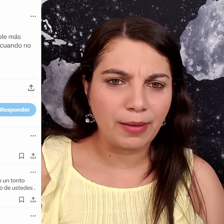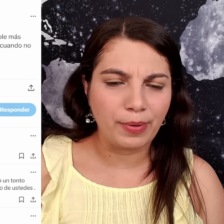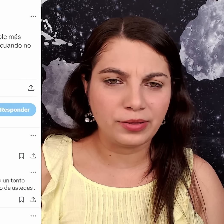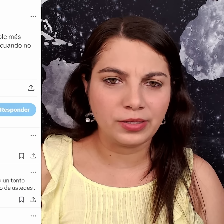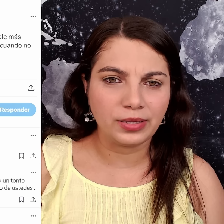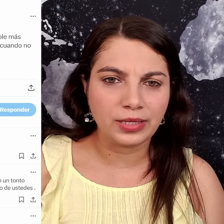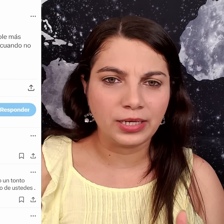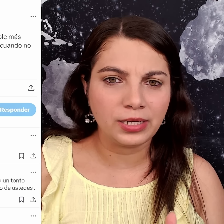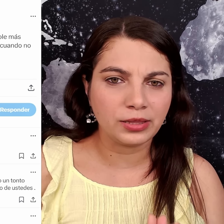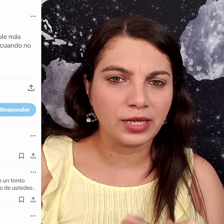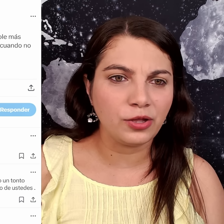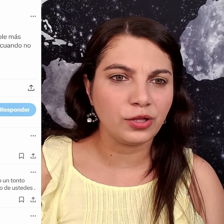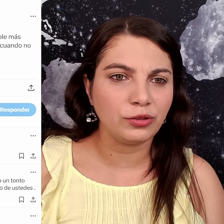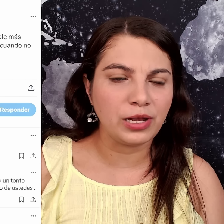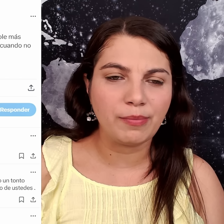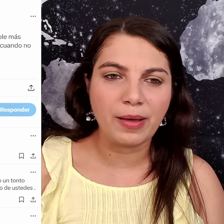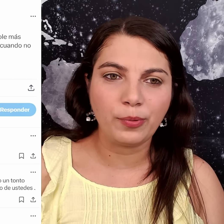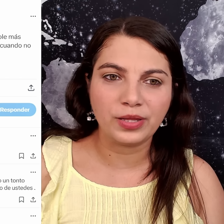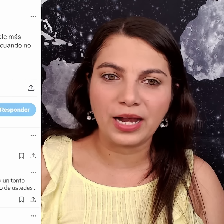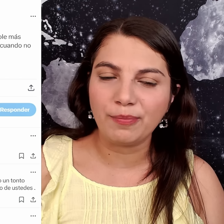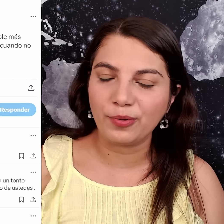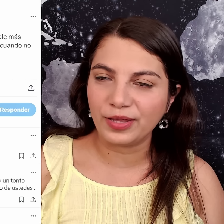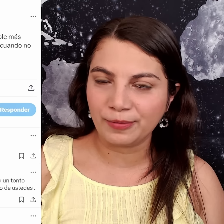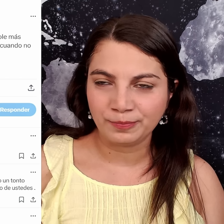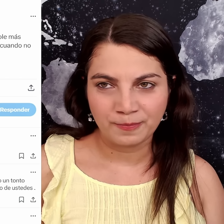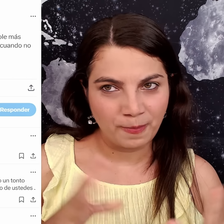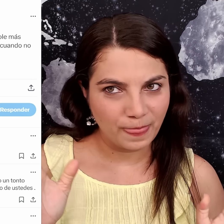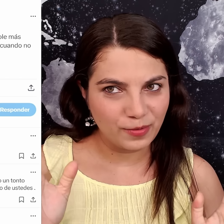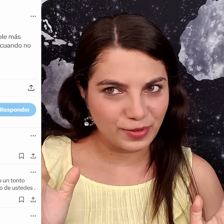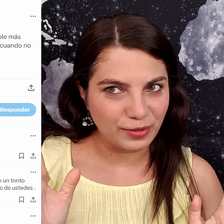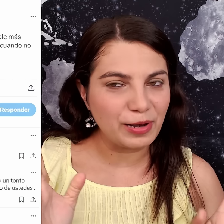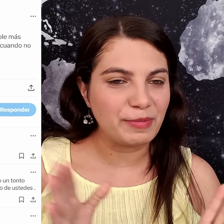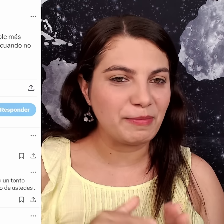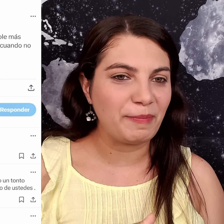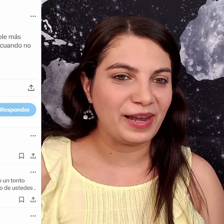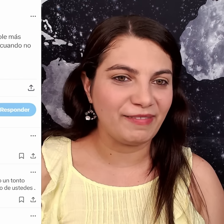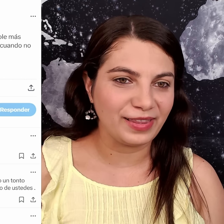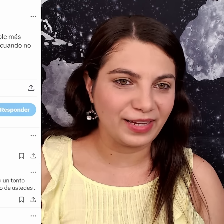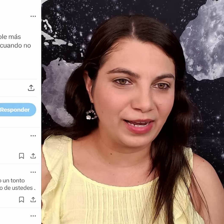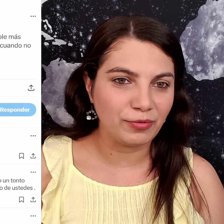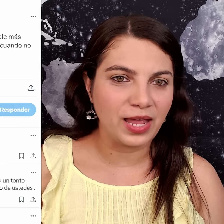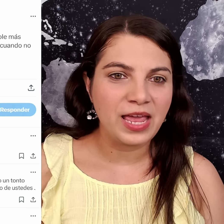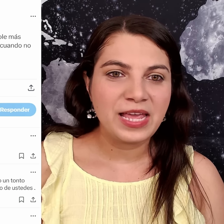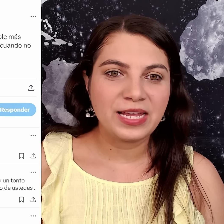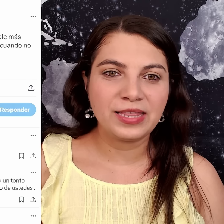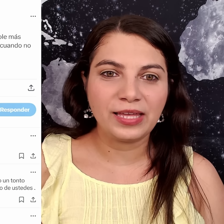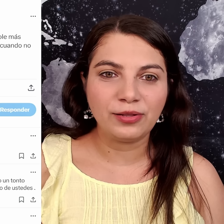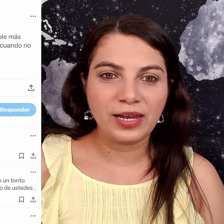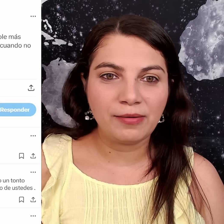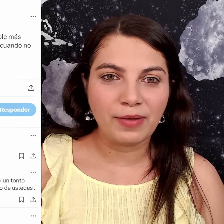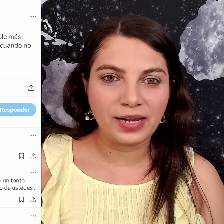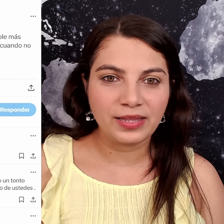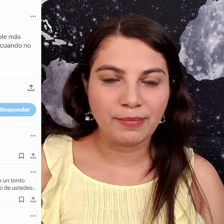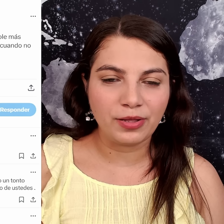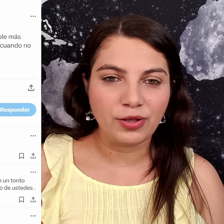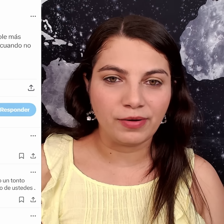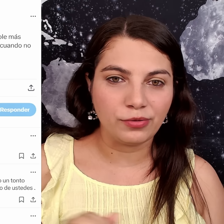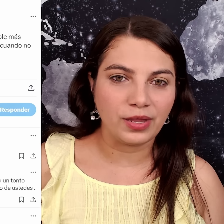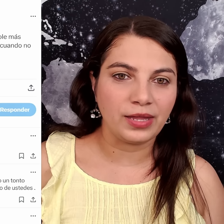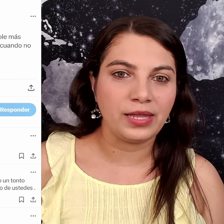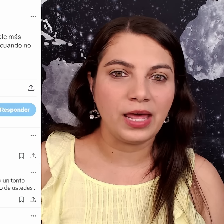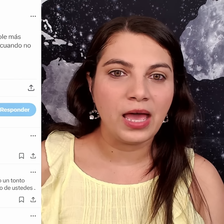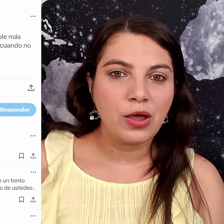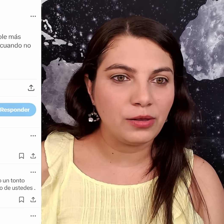pasmados, incapaces de tener criterio, dándole más poder al poder, usando las mismas palabras de Claudia, quitándole el margen de